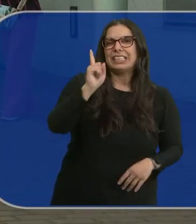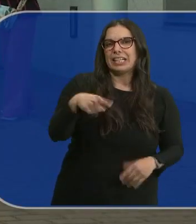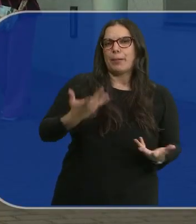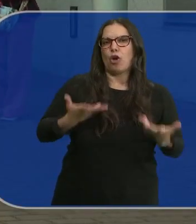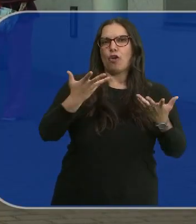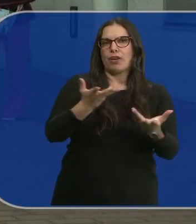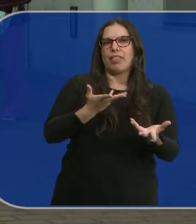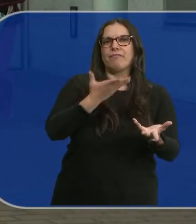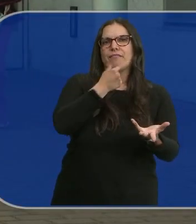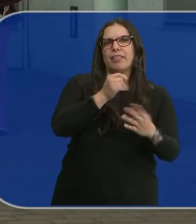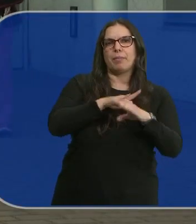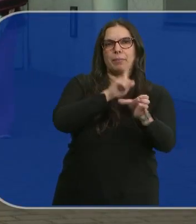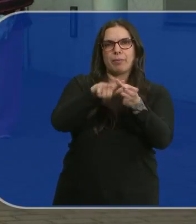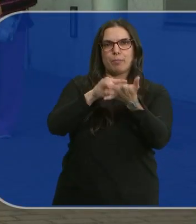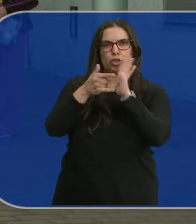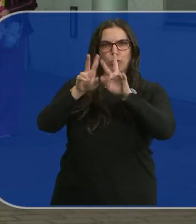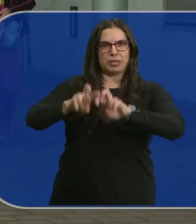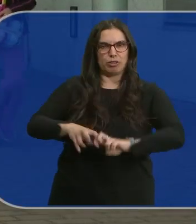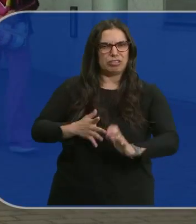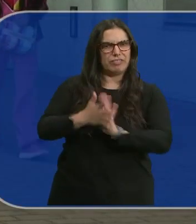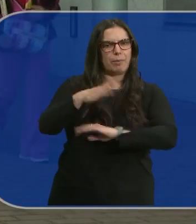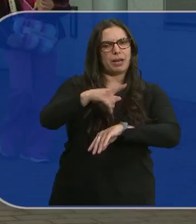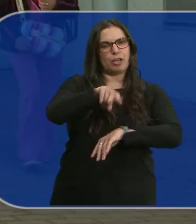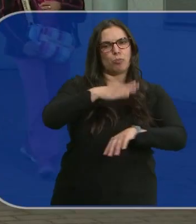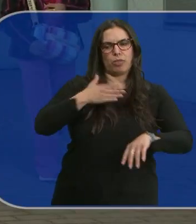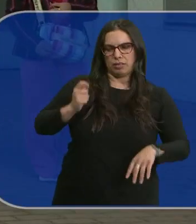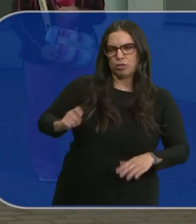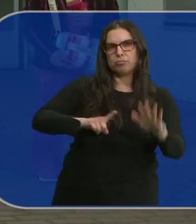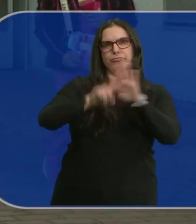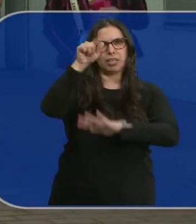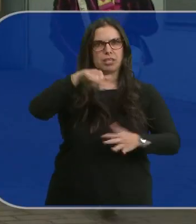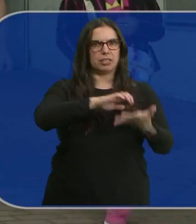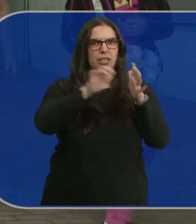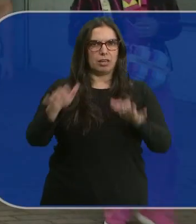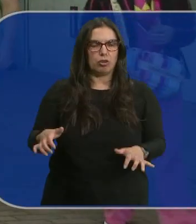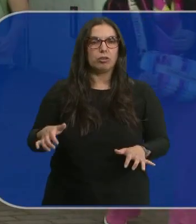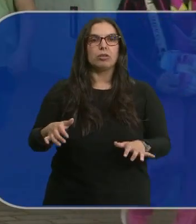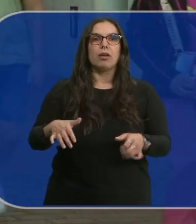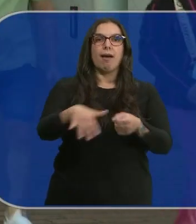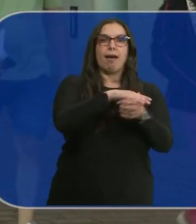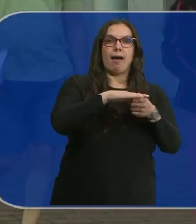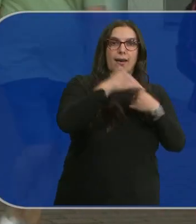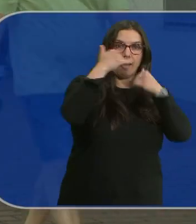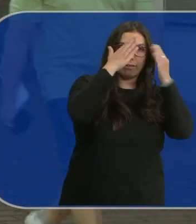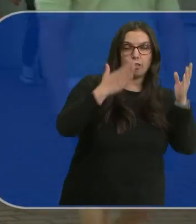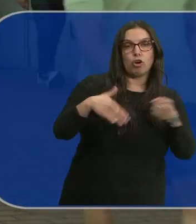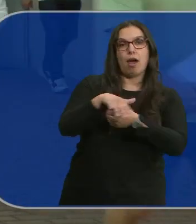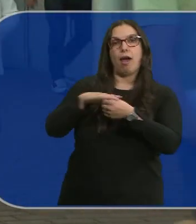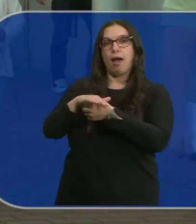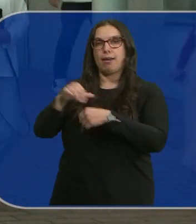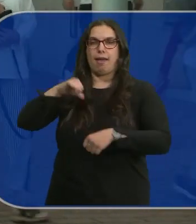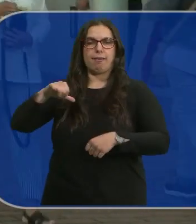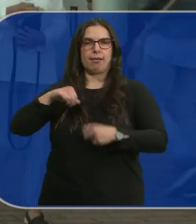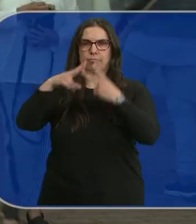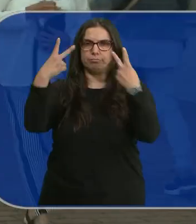en proyectos de investigación, es decir, que puedan desarrollarse profesionalmente en Castilla y León, tanto en el área asistencial como